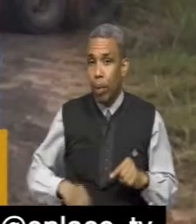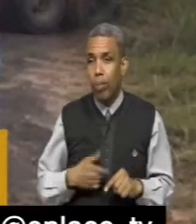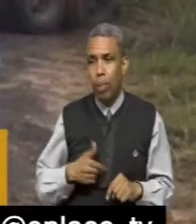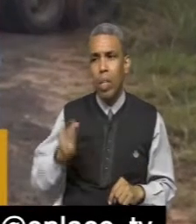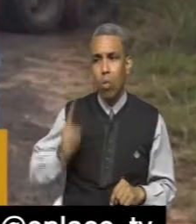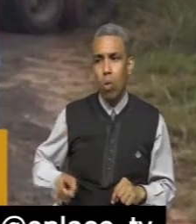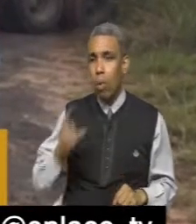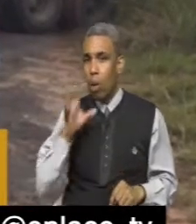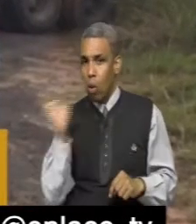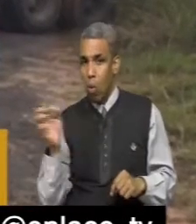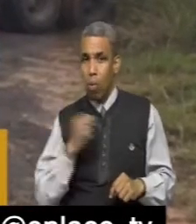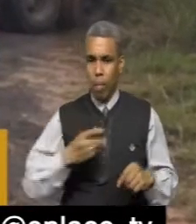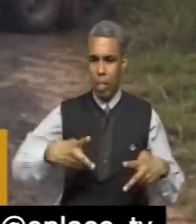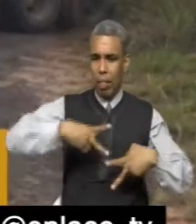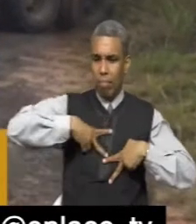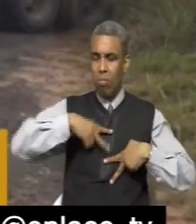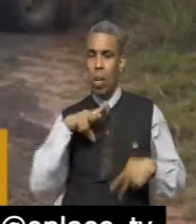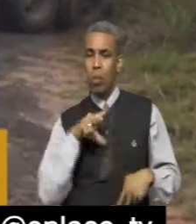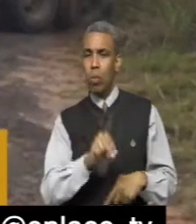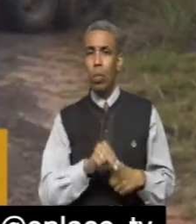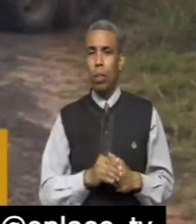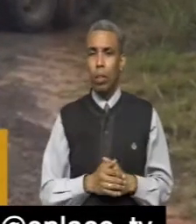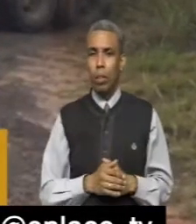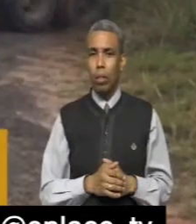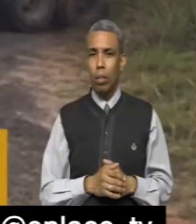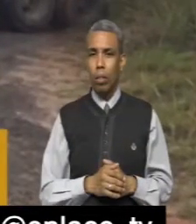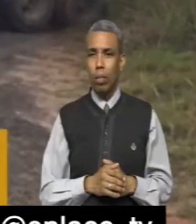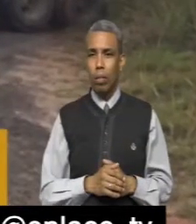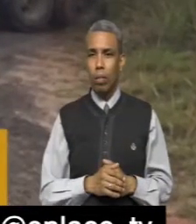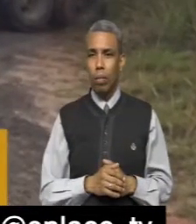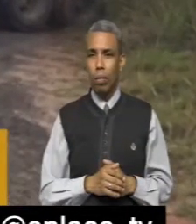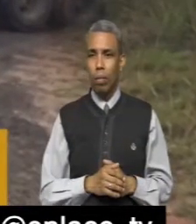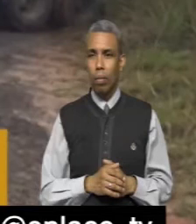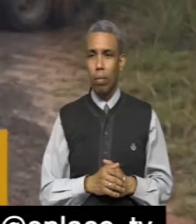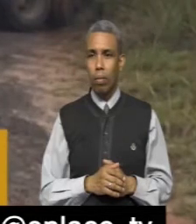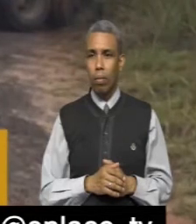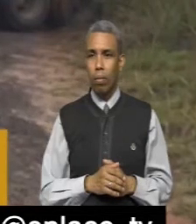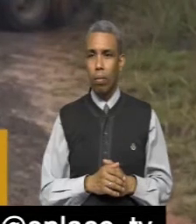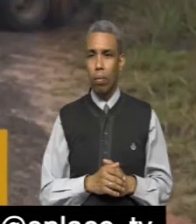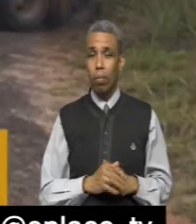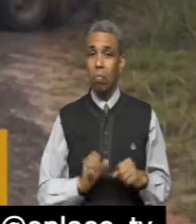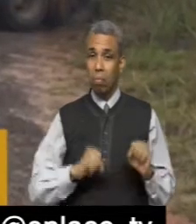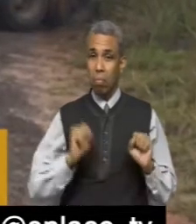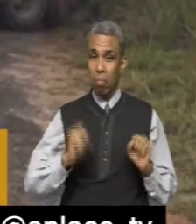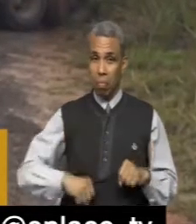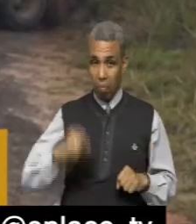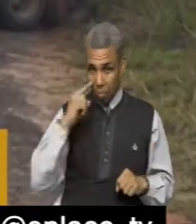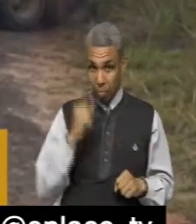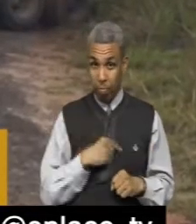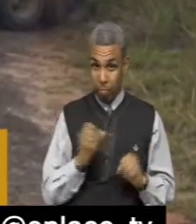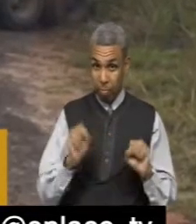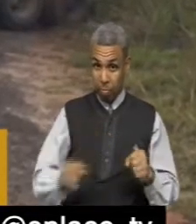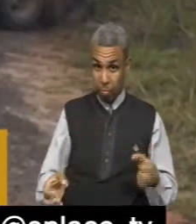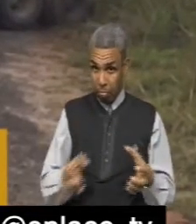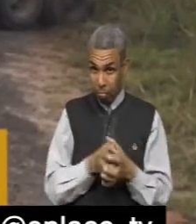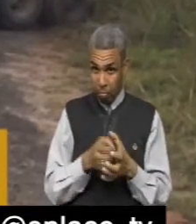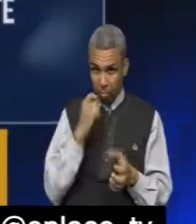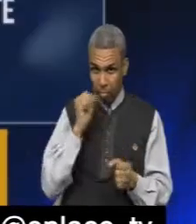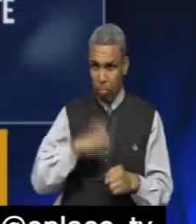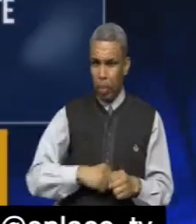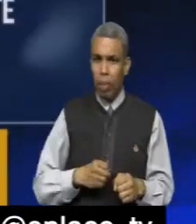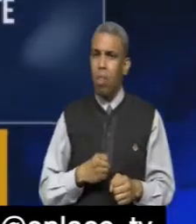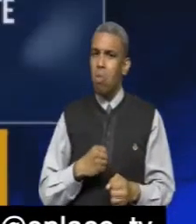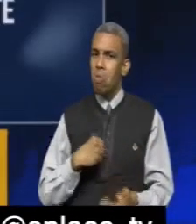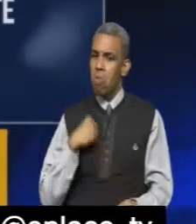fuerza pública tiene la potestad para abrir paso y permitir el tránsito de la cuadrilla especializada para reparar el daño y superar la crisis.